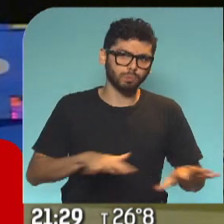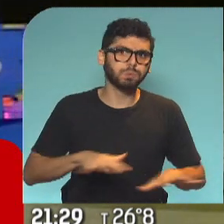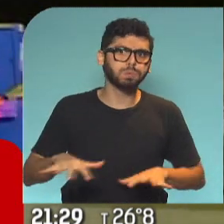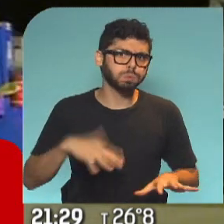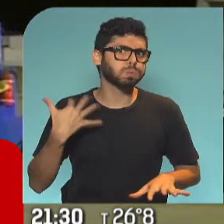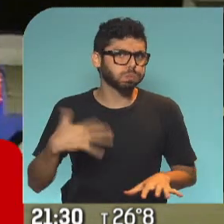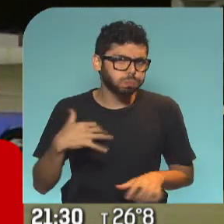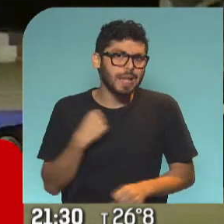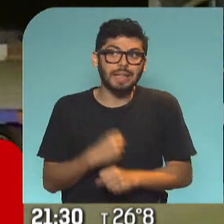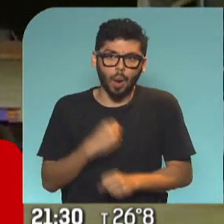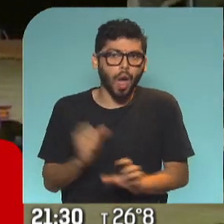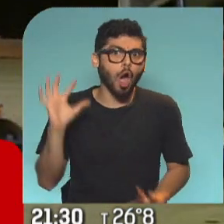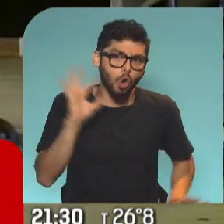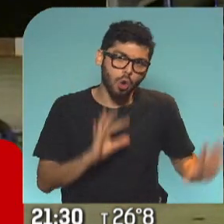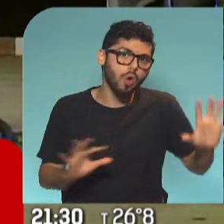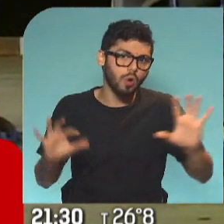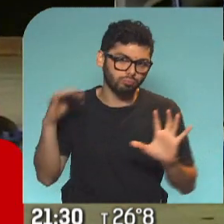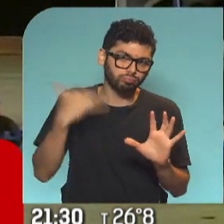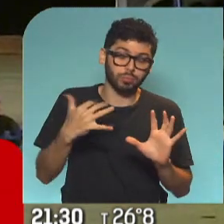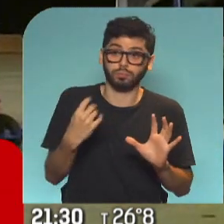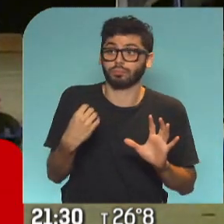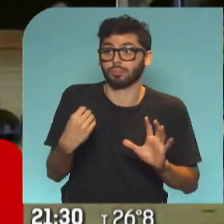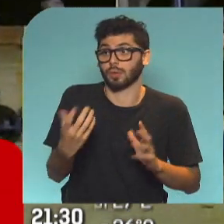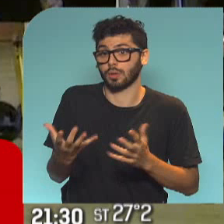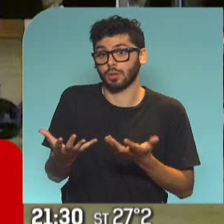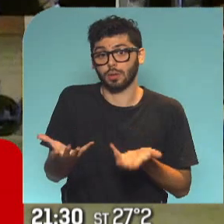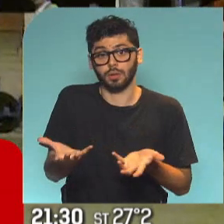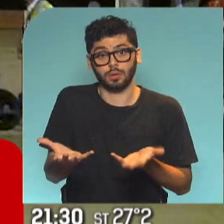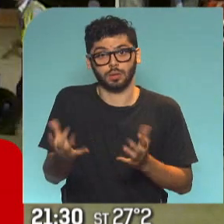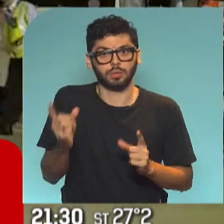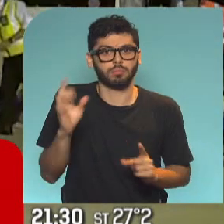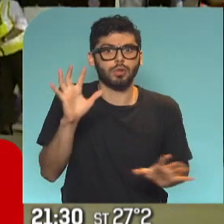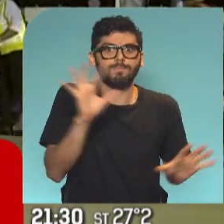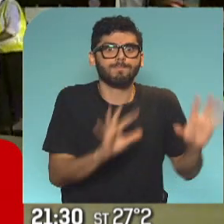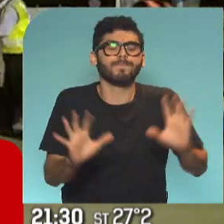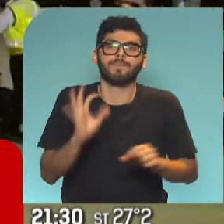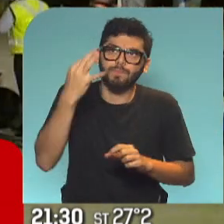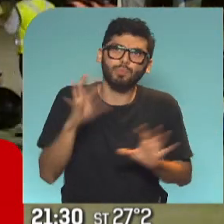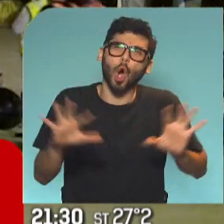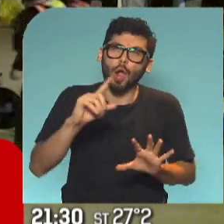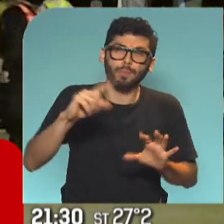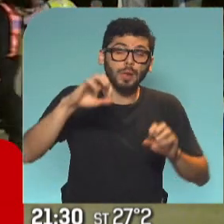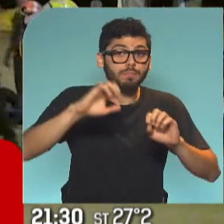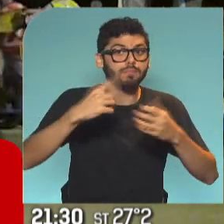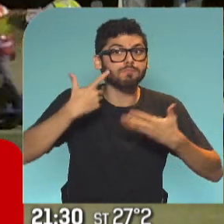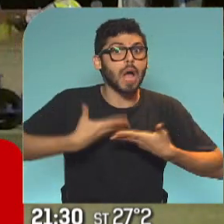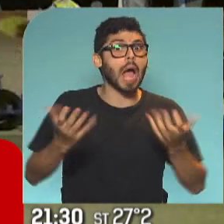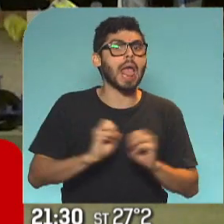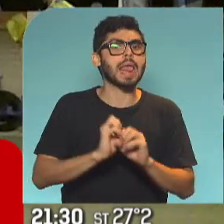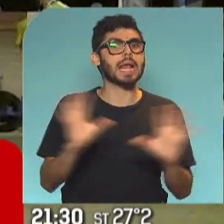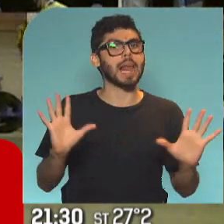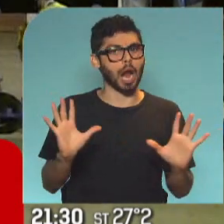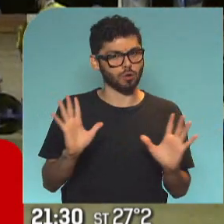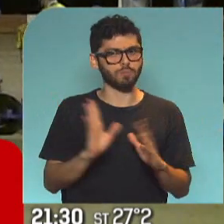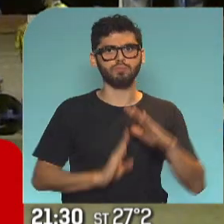estuvieron trabajando intensamente en este proceso de reordenar o de transparentar las prioridades,